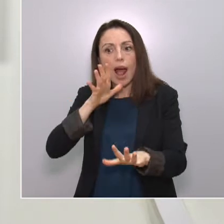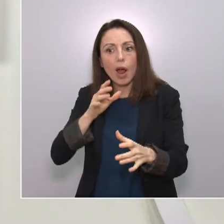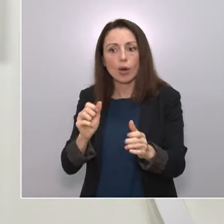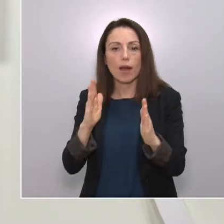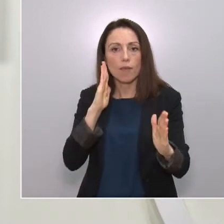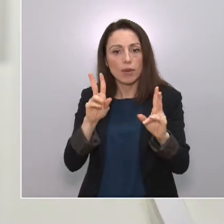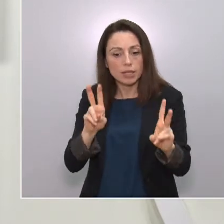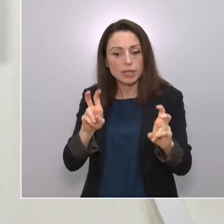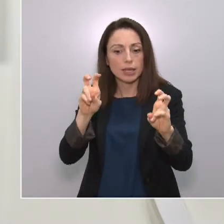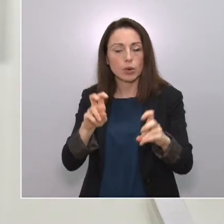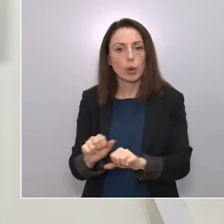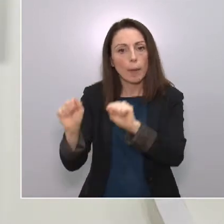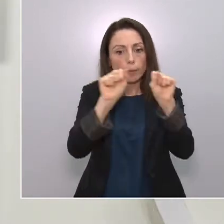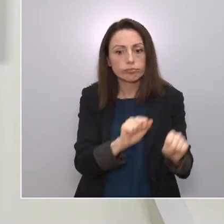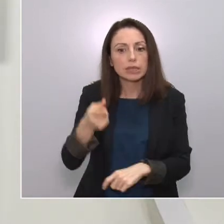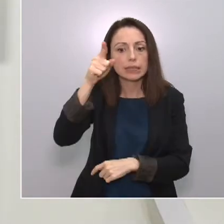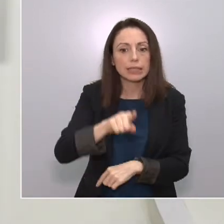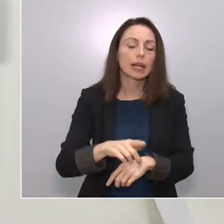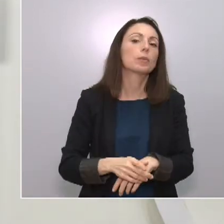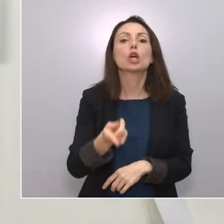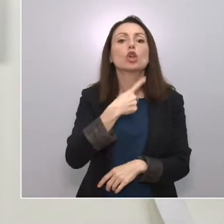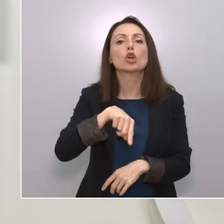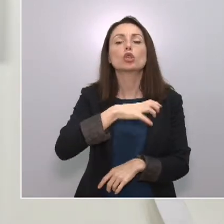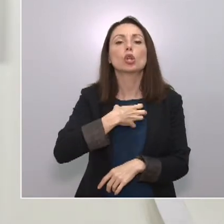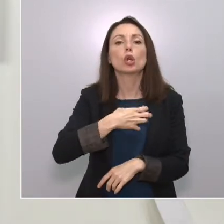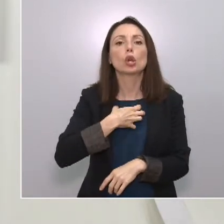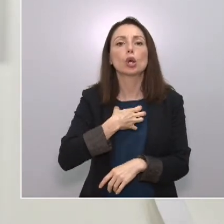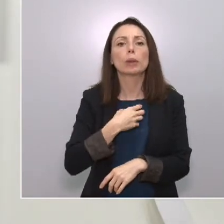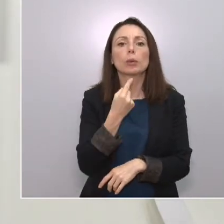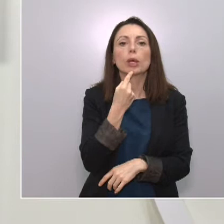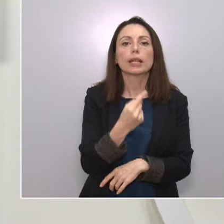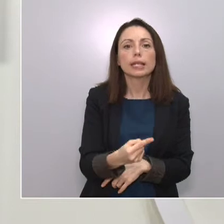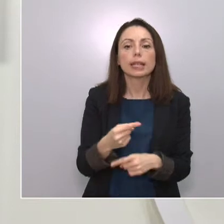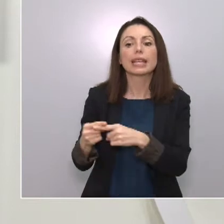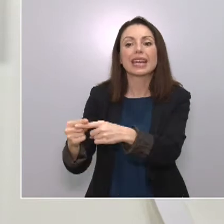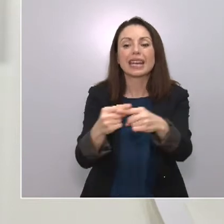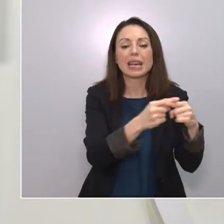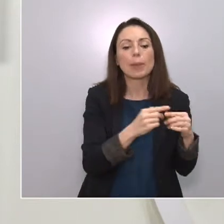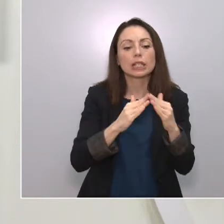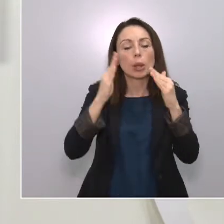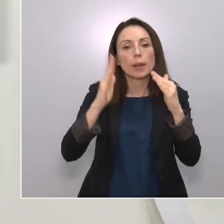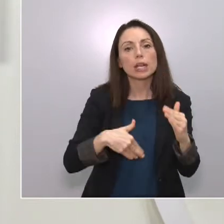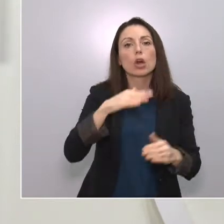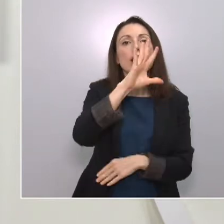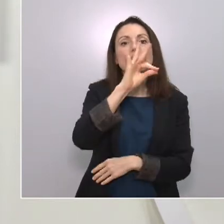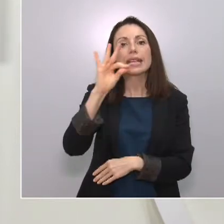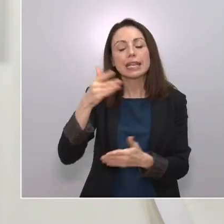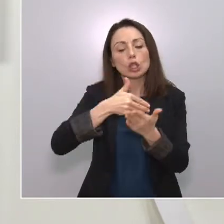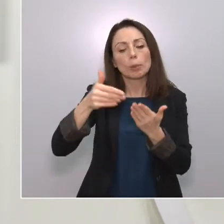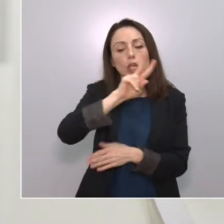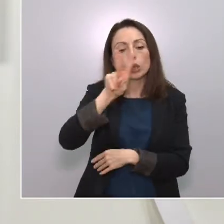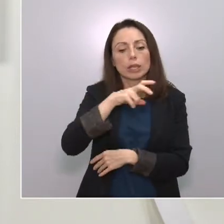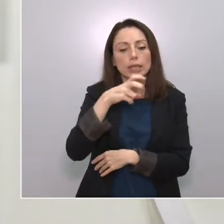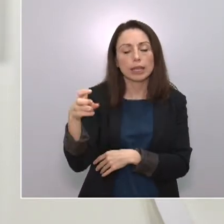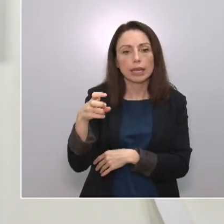fase de desescalada. No podemos admitir un reparto inferior a 500 millones de euros